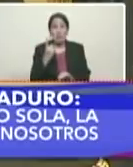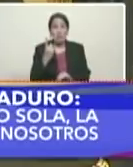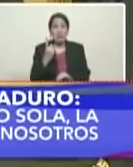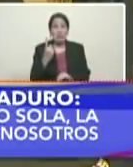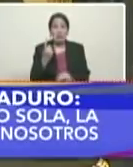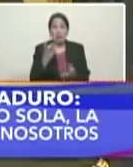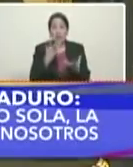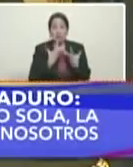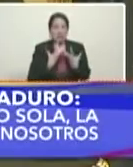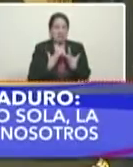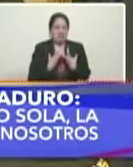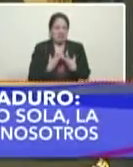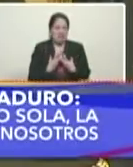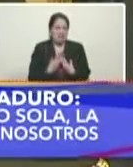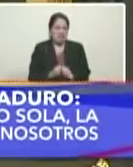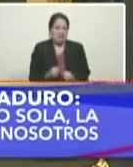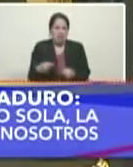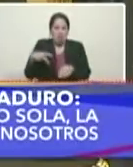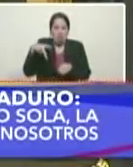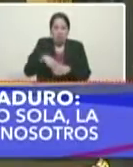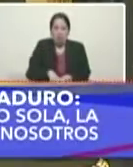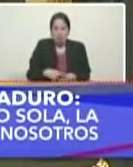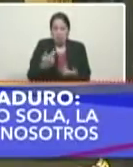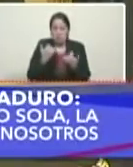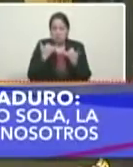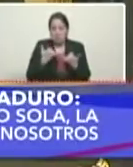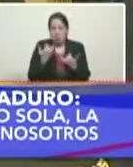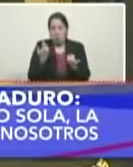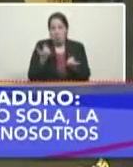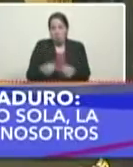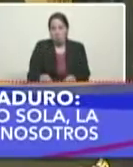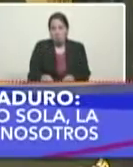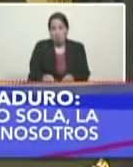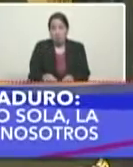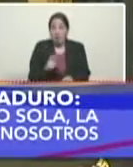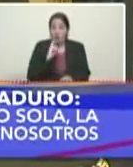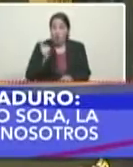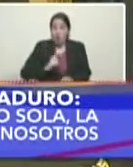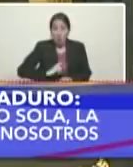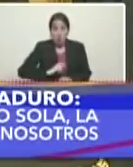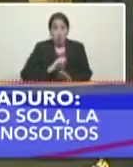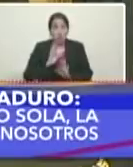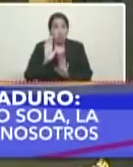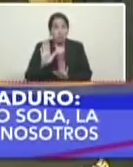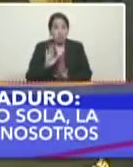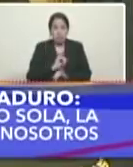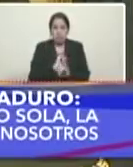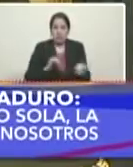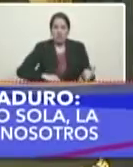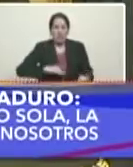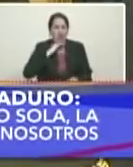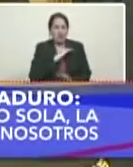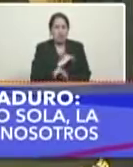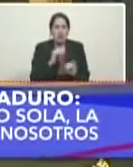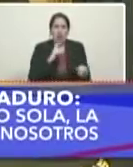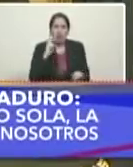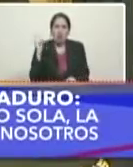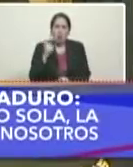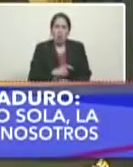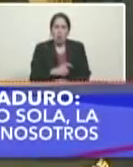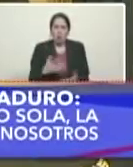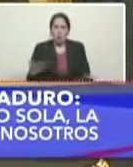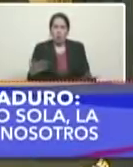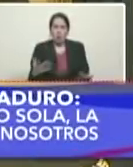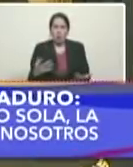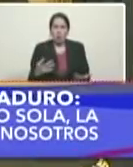tu amargura tu derrota al que odia le digo alto hay basta de tanto odio basta de